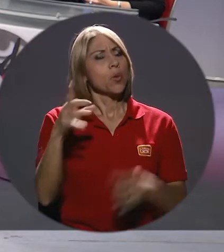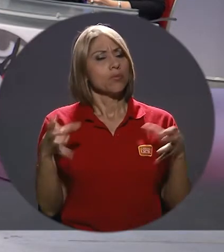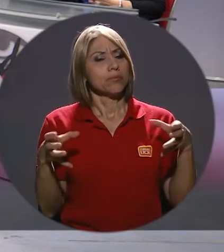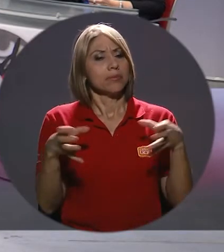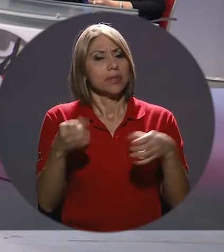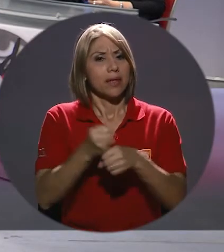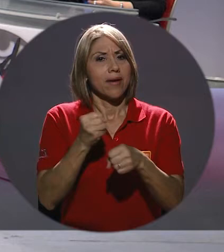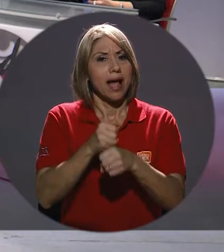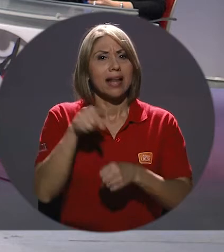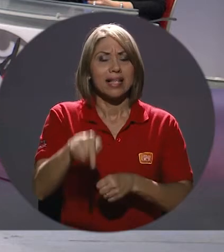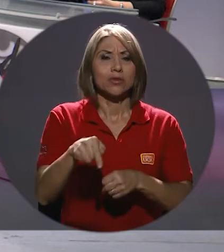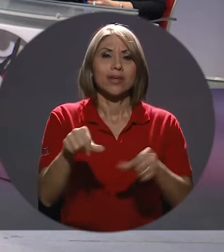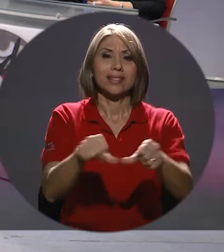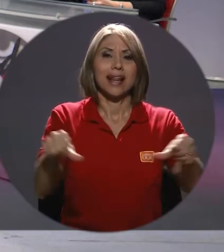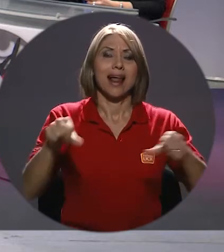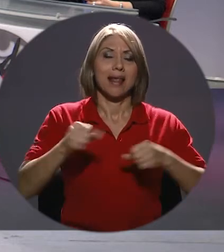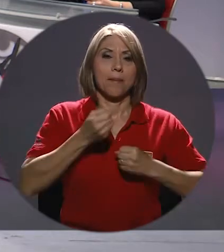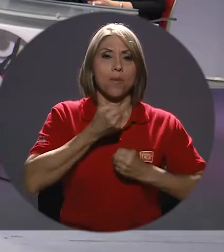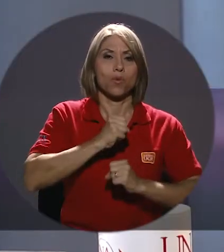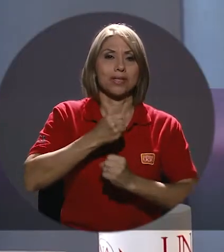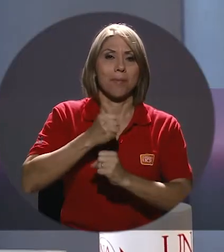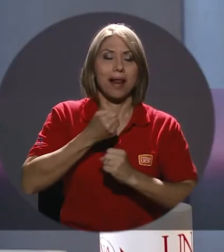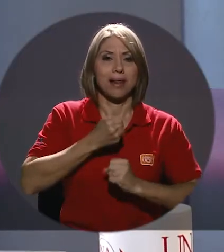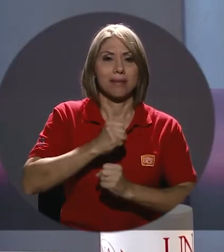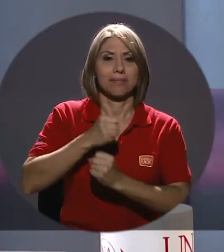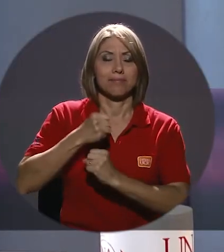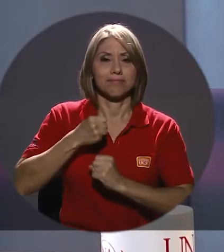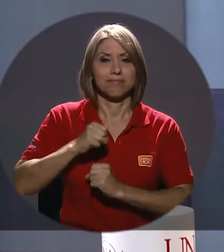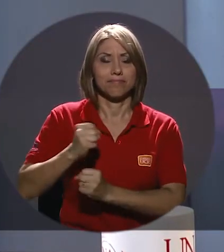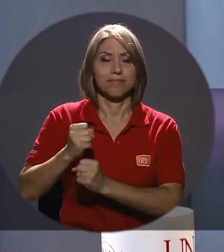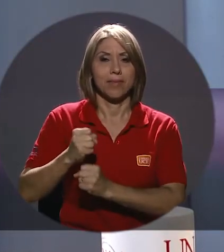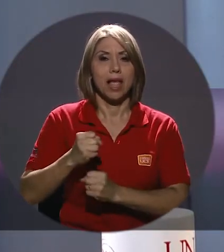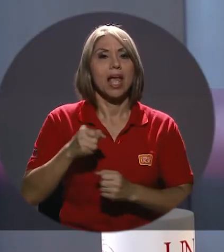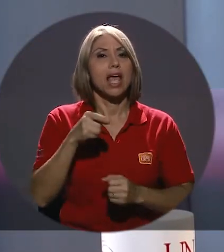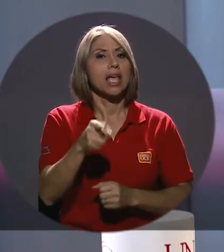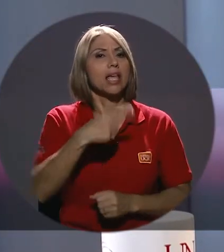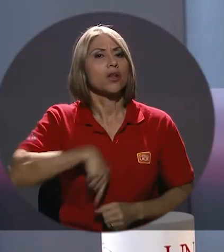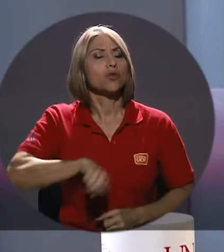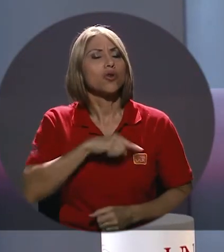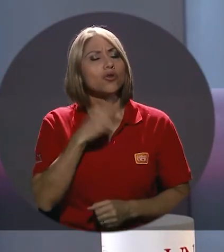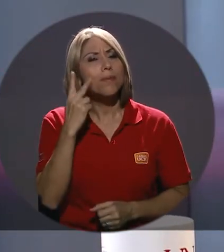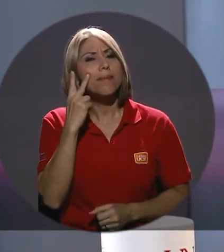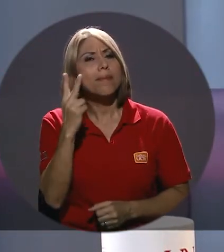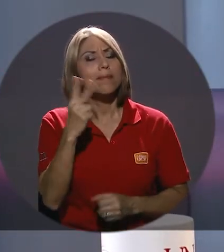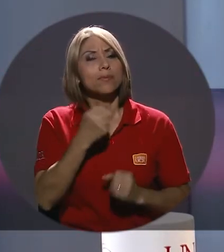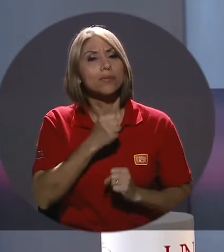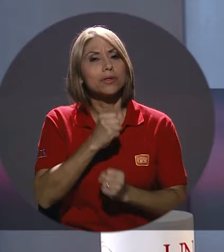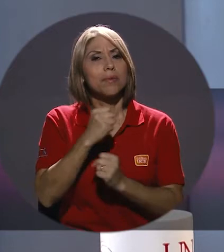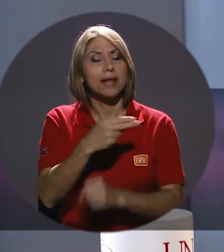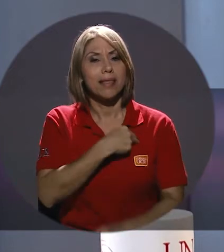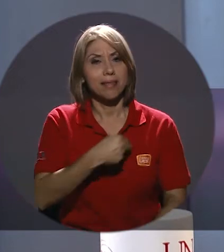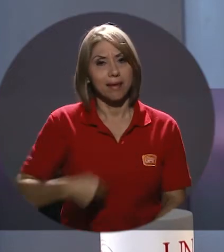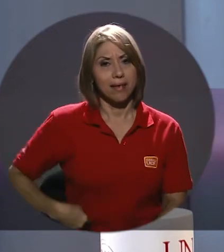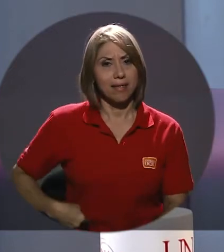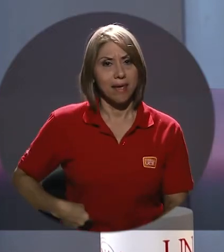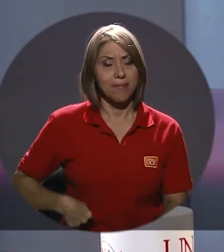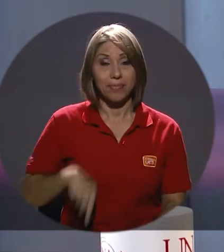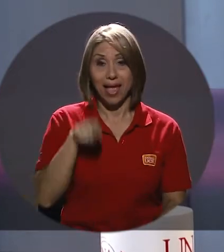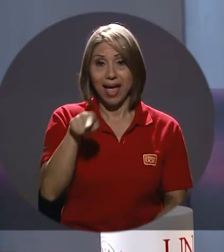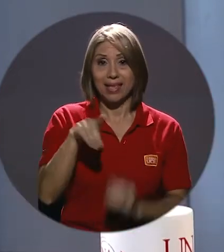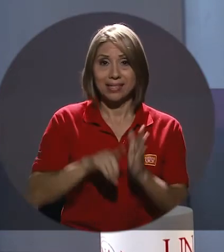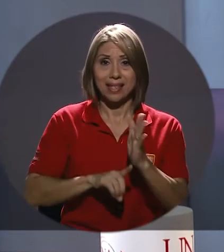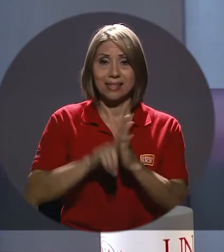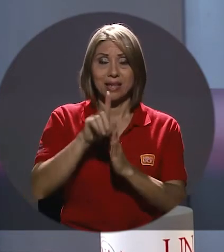este tema es el municipal. En el caso que nosotros tocamos fue el de la Municipalidad de Heredia, donde